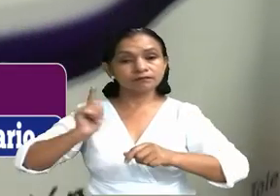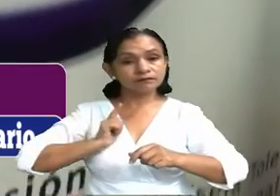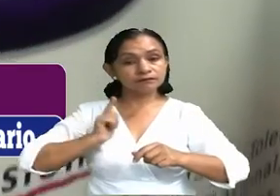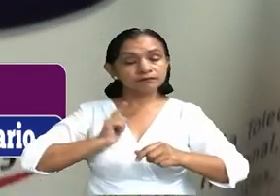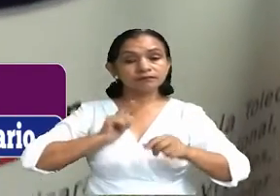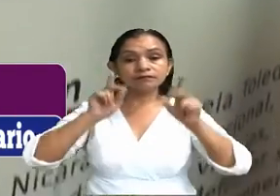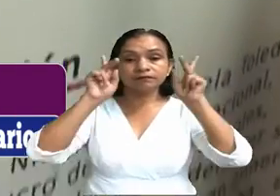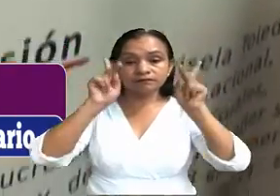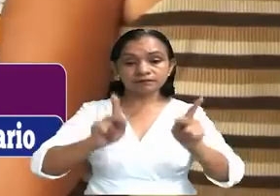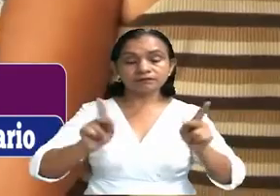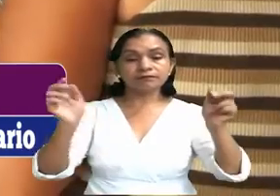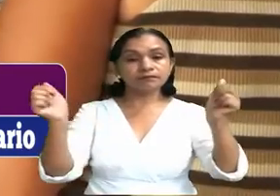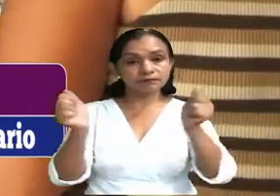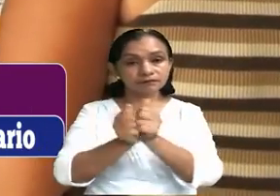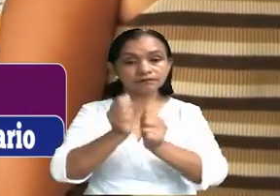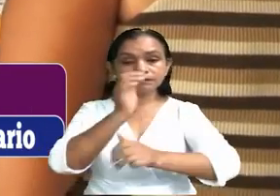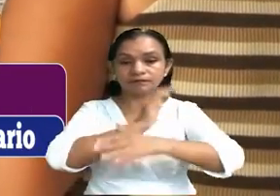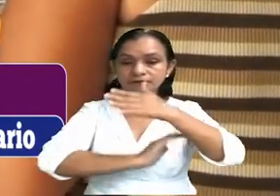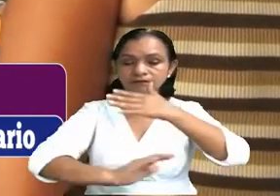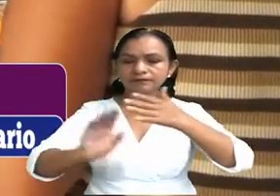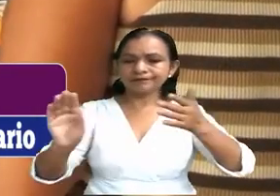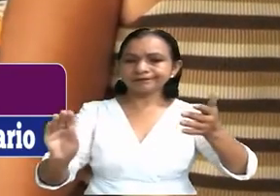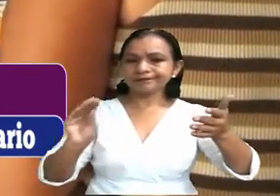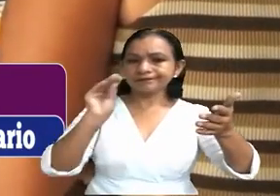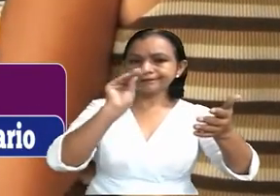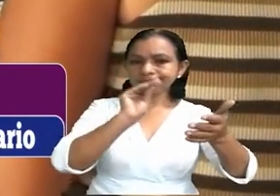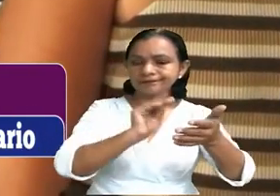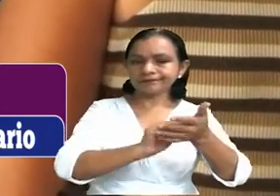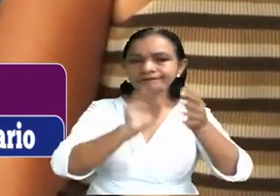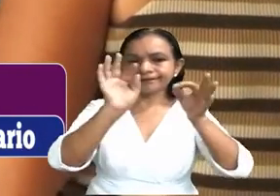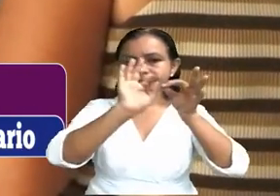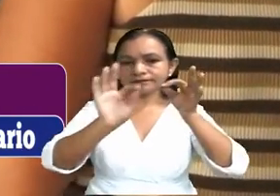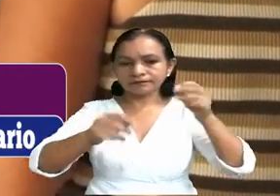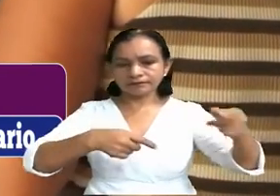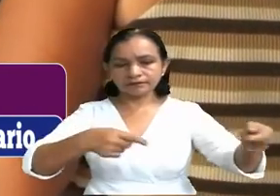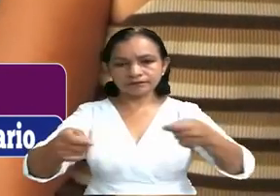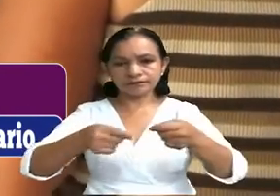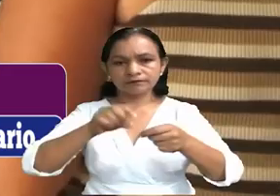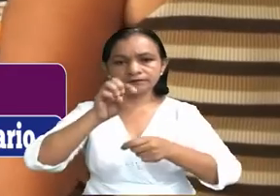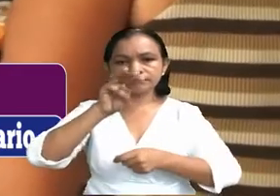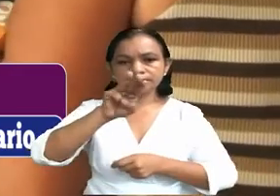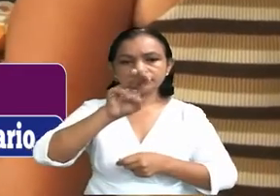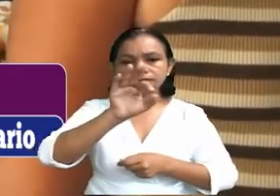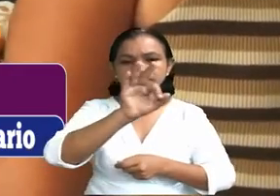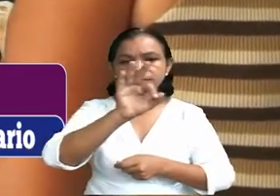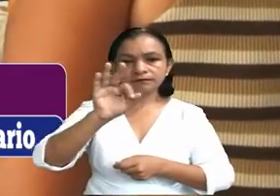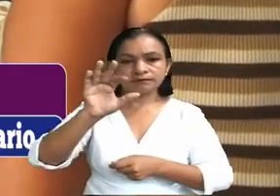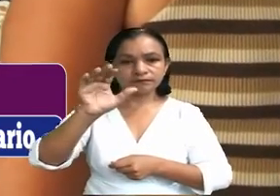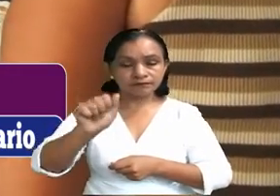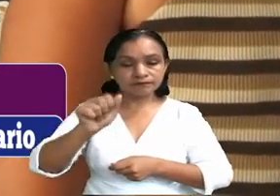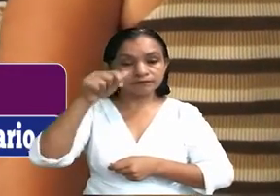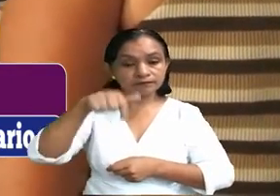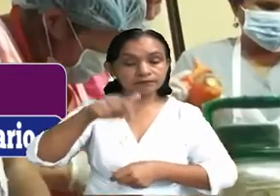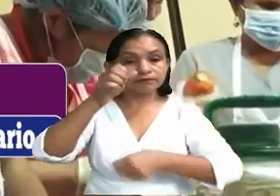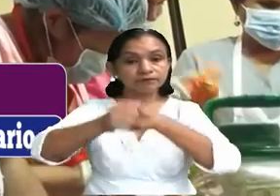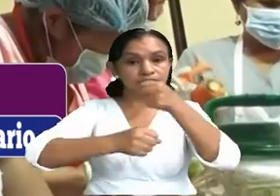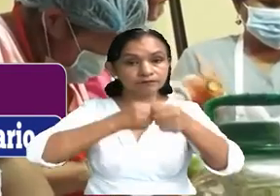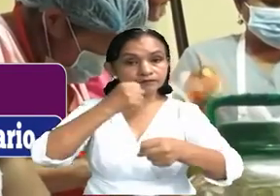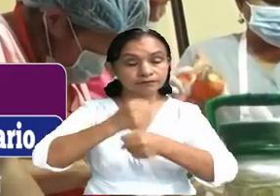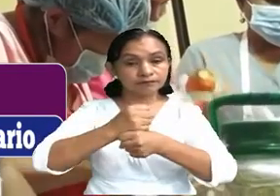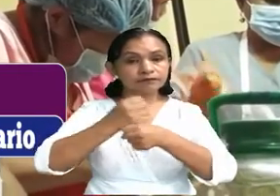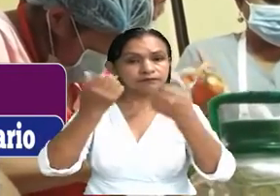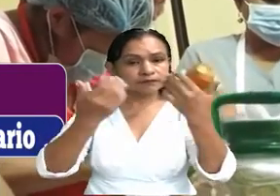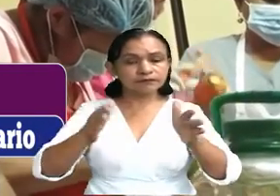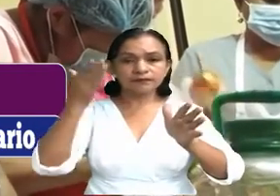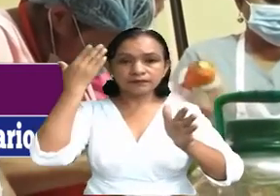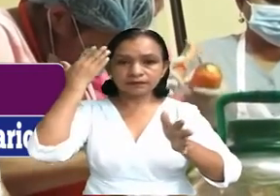que las personas con discapacidad se incorporen a estas ferias. El MEFCA, a partir de este año, por ejemplo, MEFCA, ya